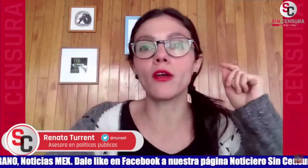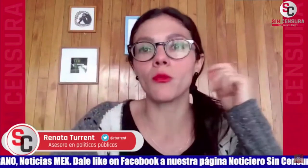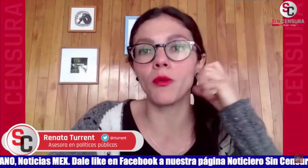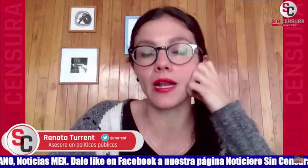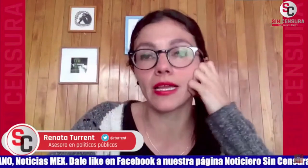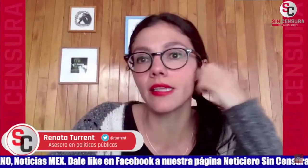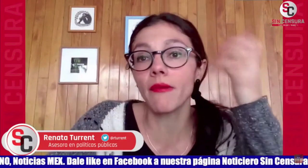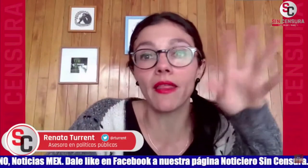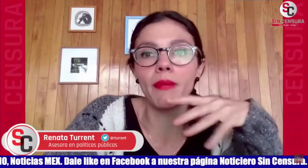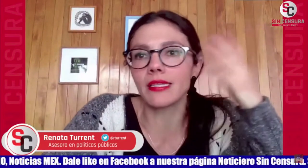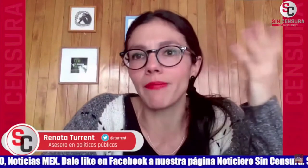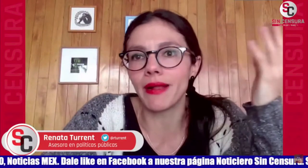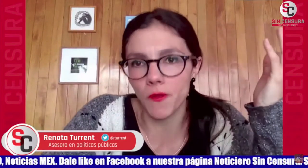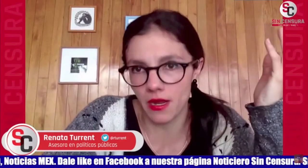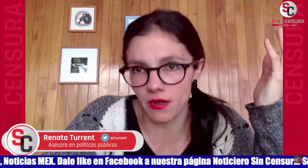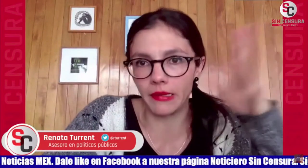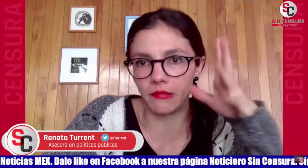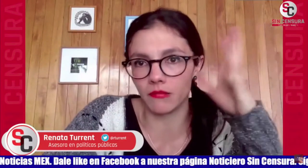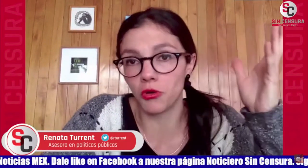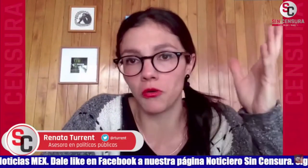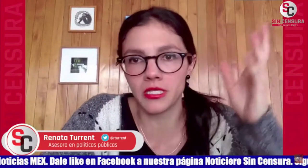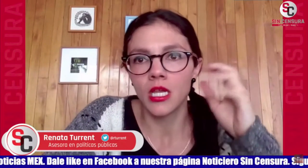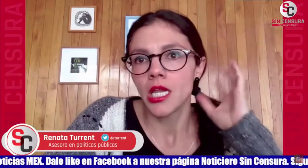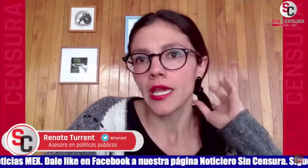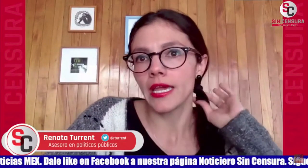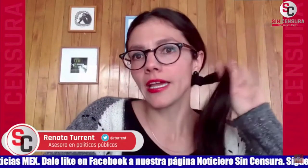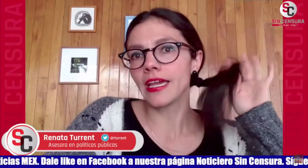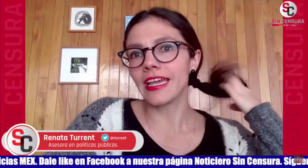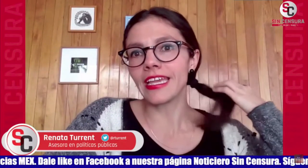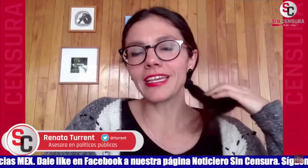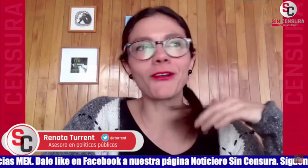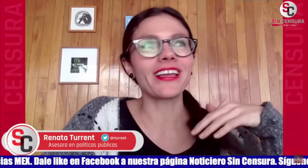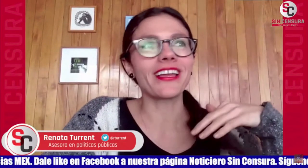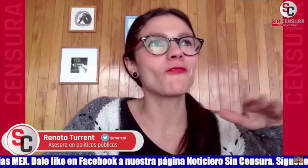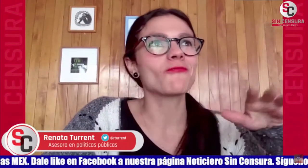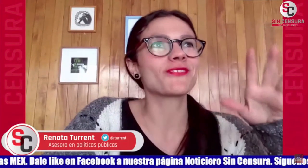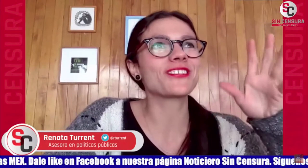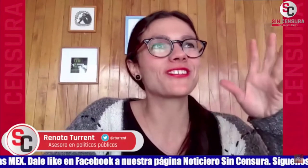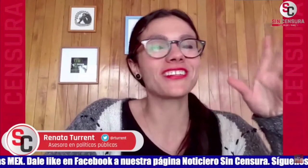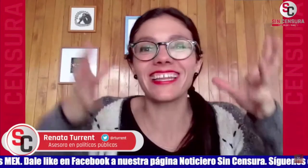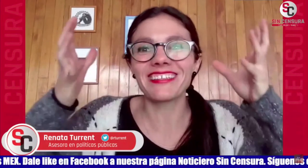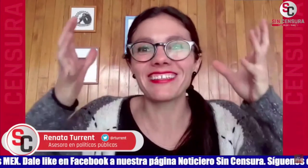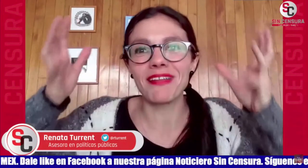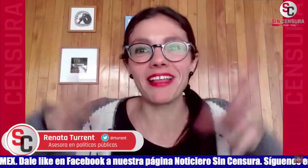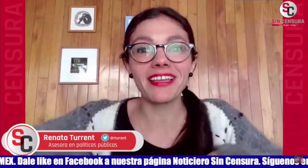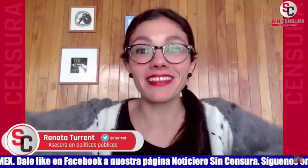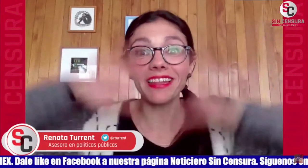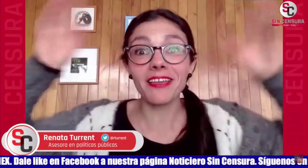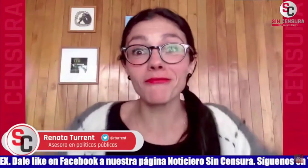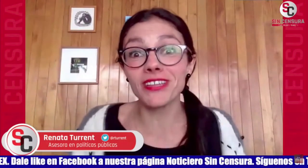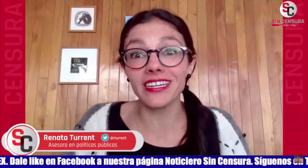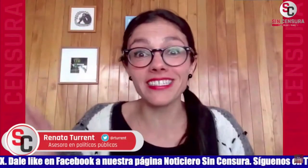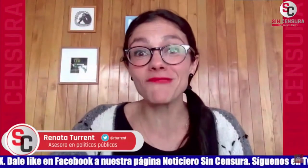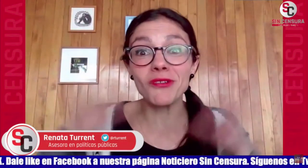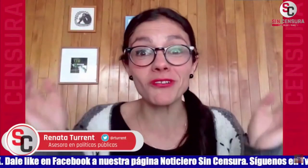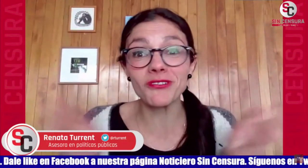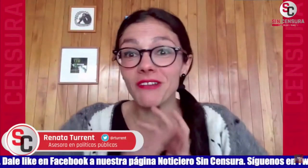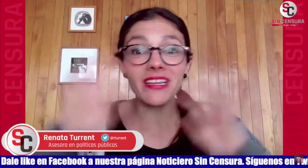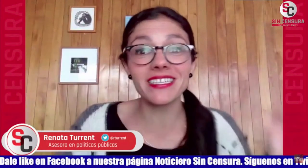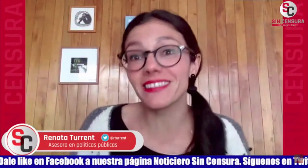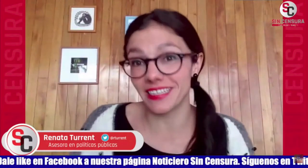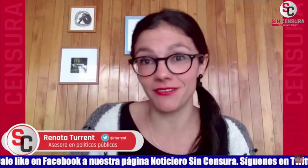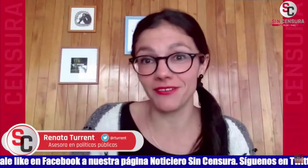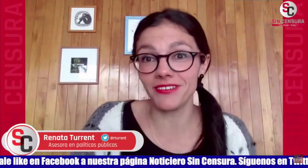lenguaje corporal, que es de verdad, parece parodia, ¿no? Pero no lo es. Y creo que la oposición está tan desesperada que trata de buscar símbolos donde